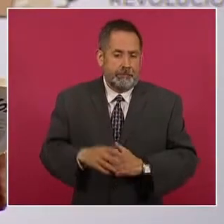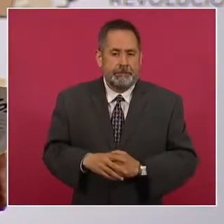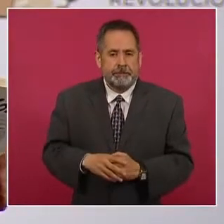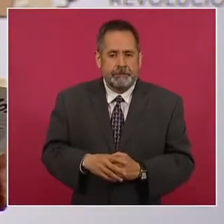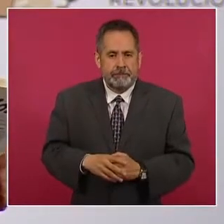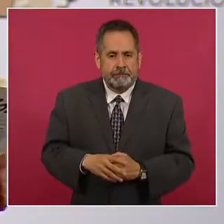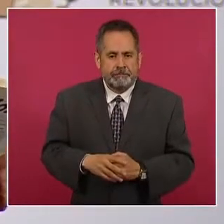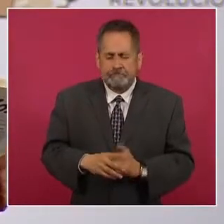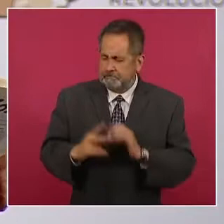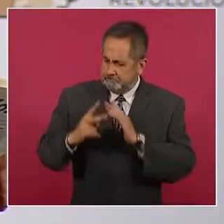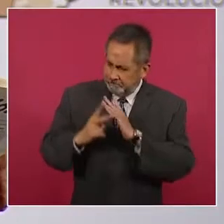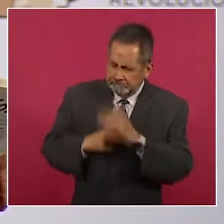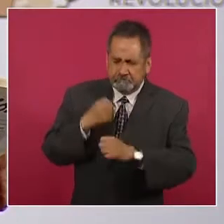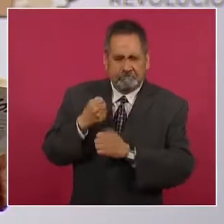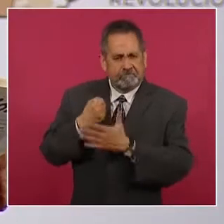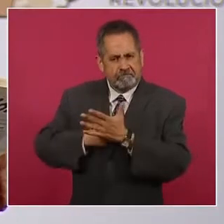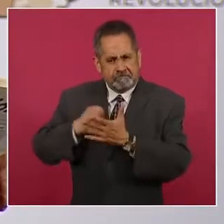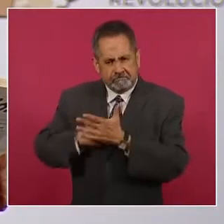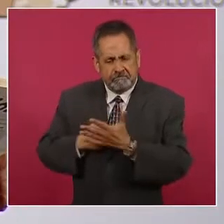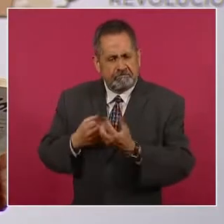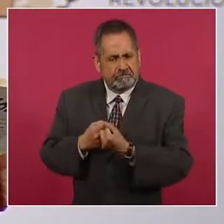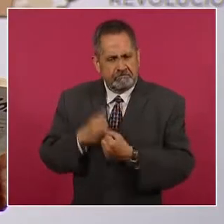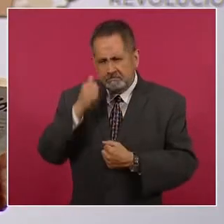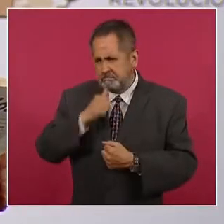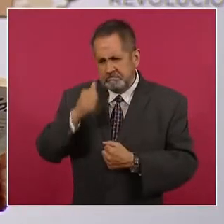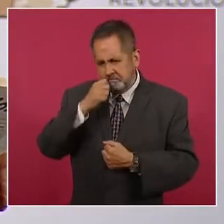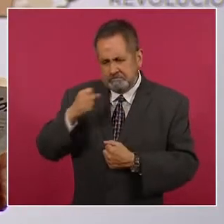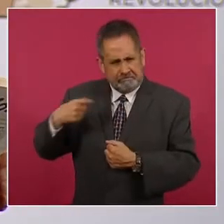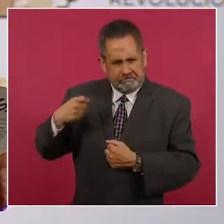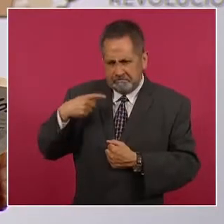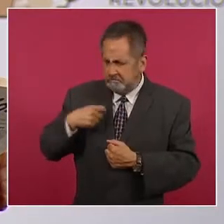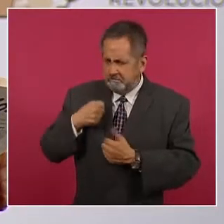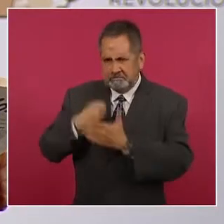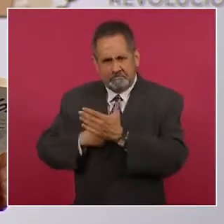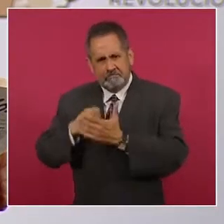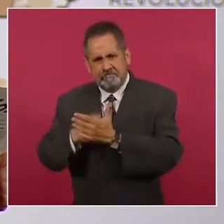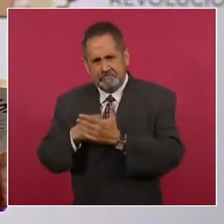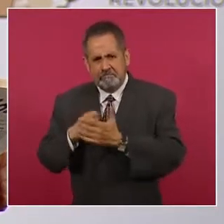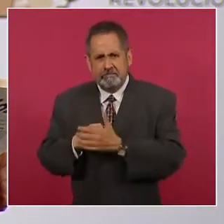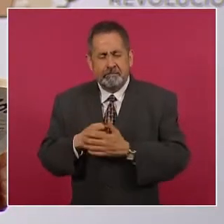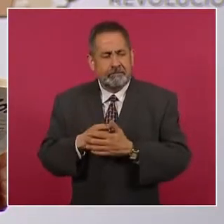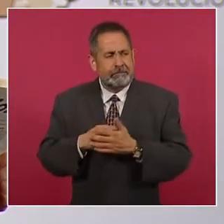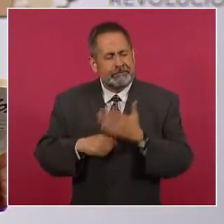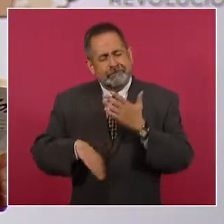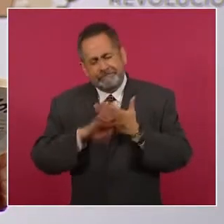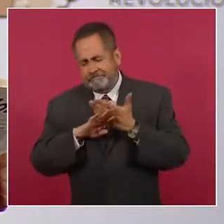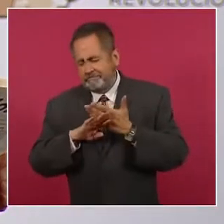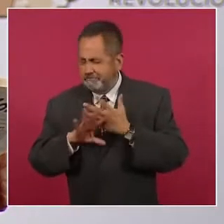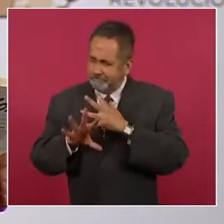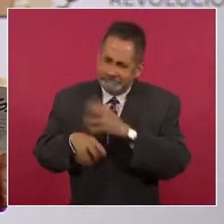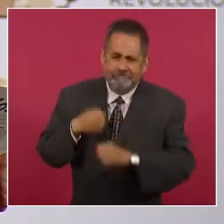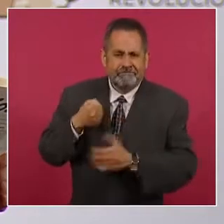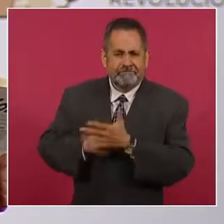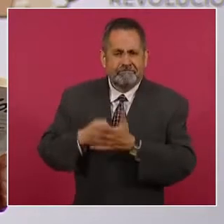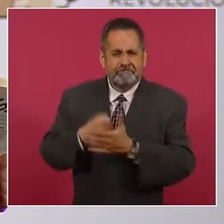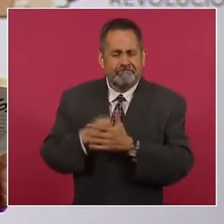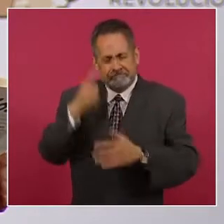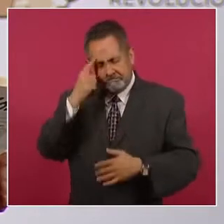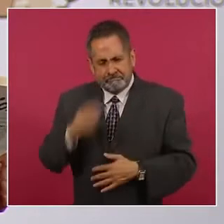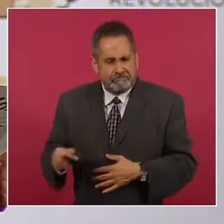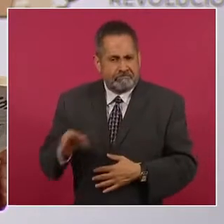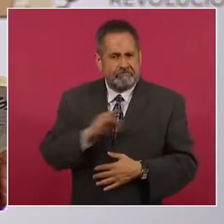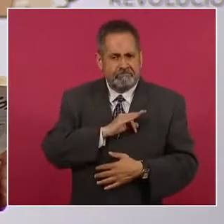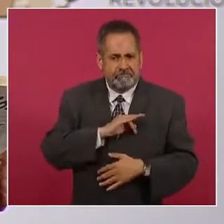Volvemos al combate, como siempre hemos vuelto después de cada golpe, con nuestra fe